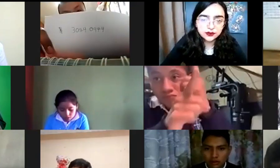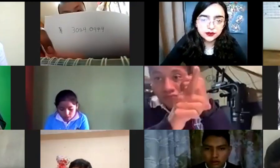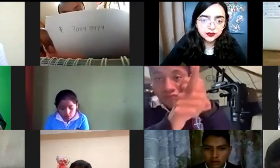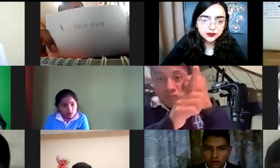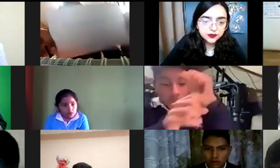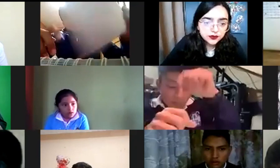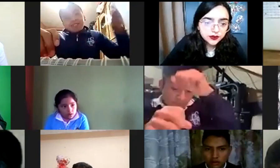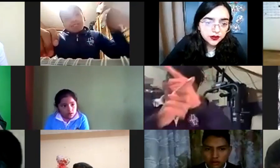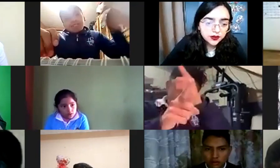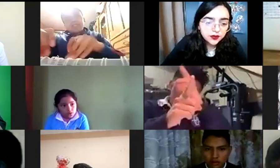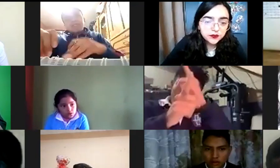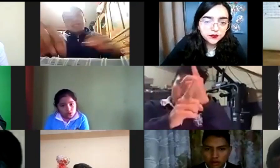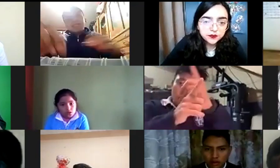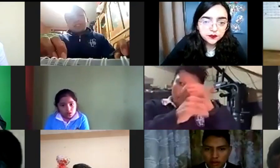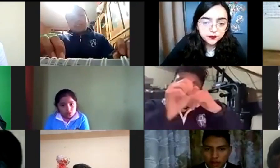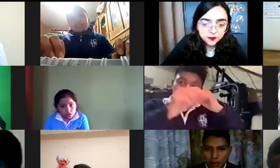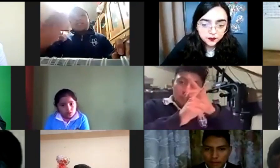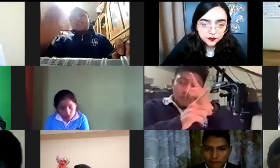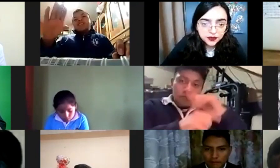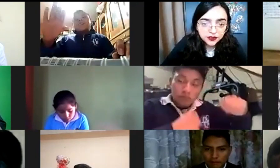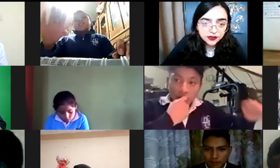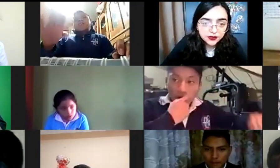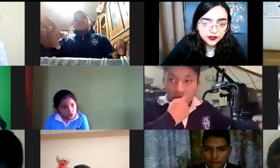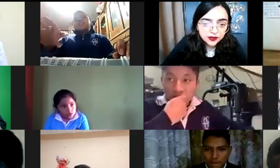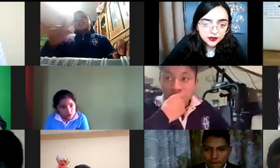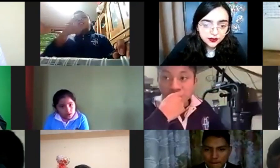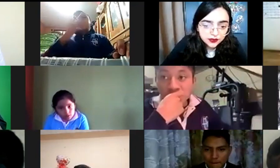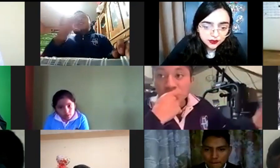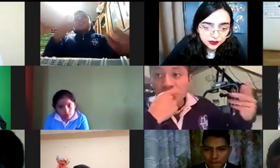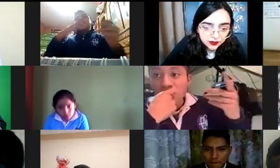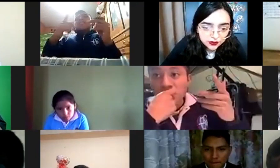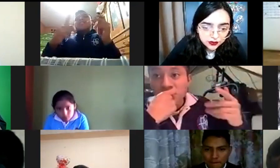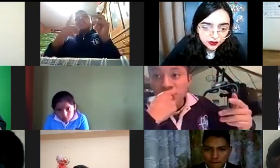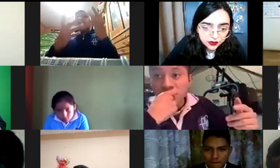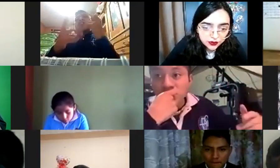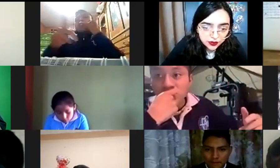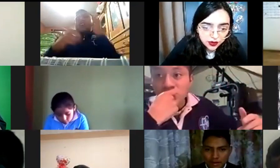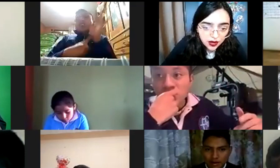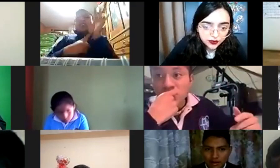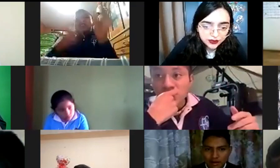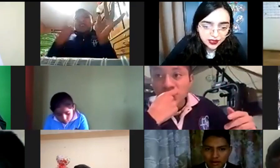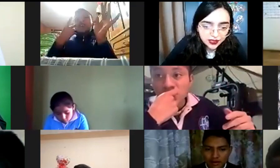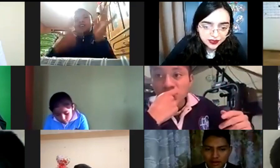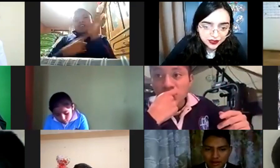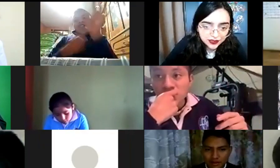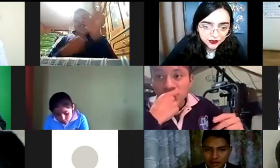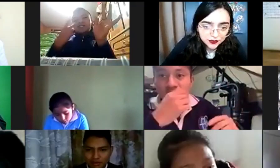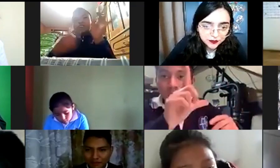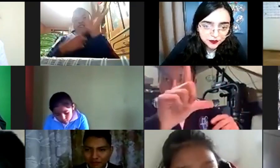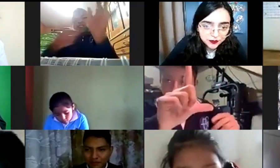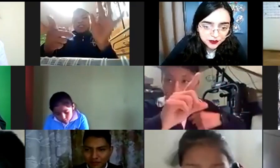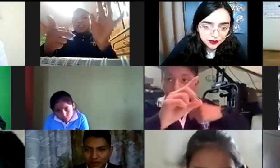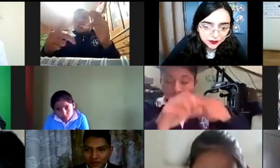sala puede estar. ¿O hago favor de apartarla a la nena en la sala 1? Ahorita le